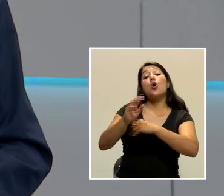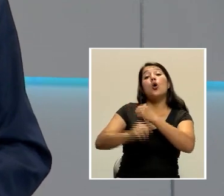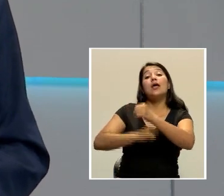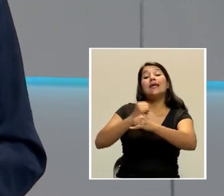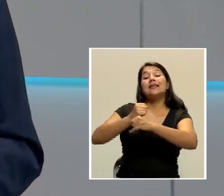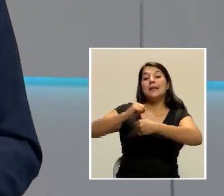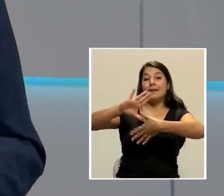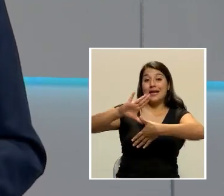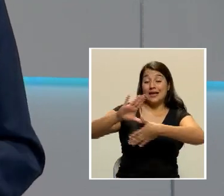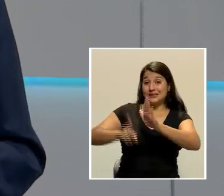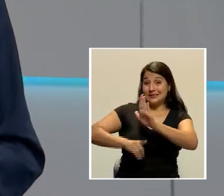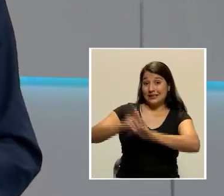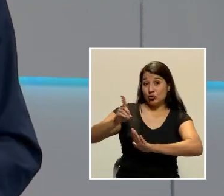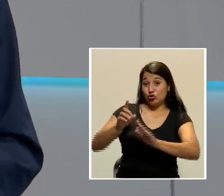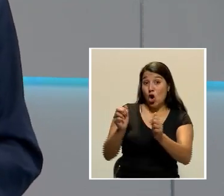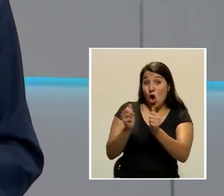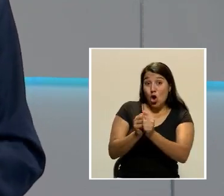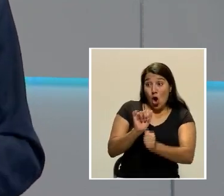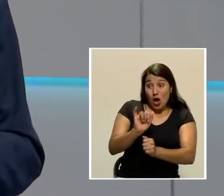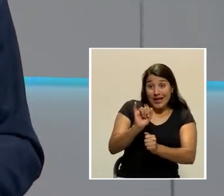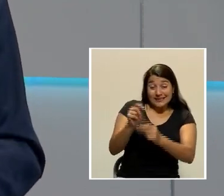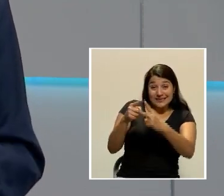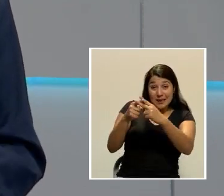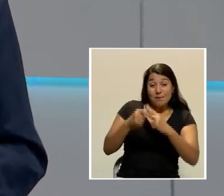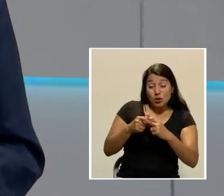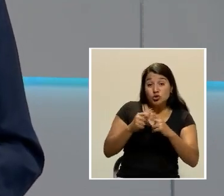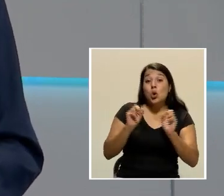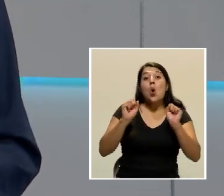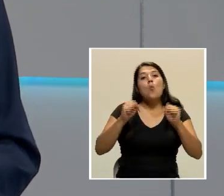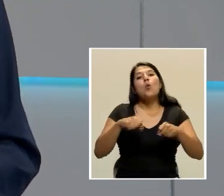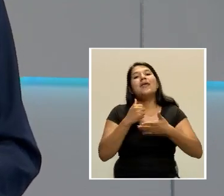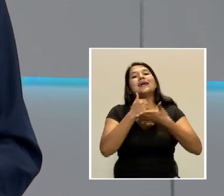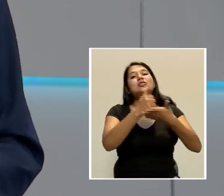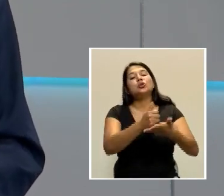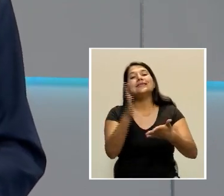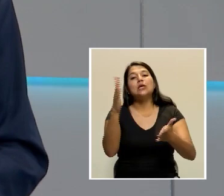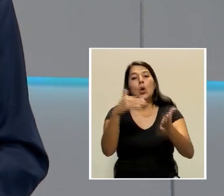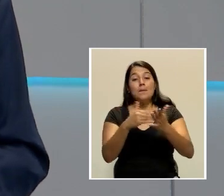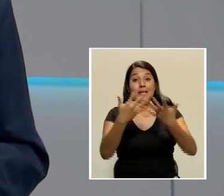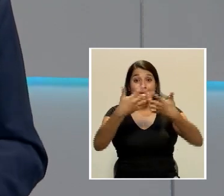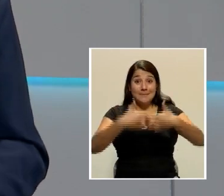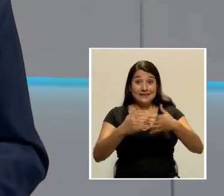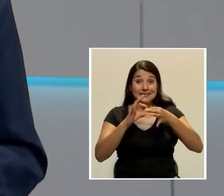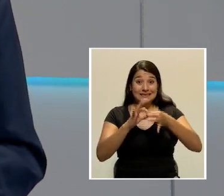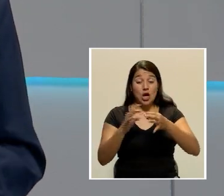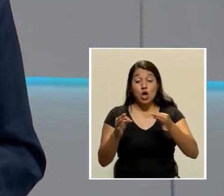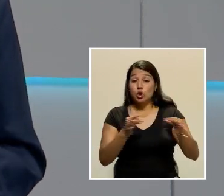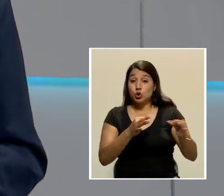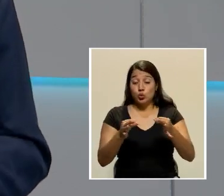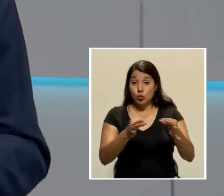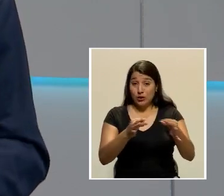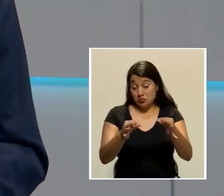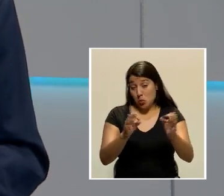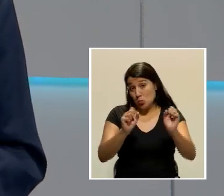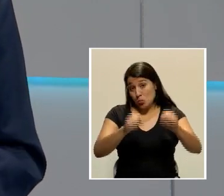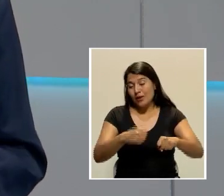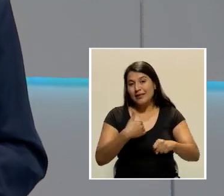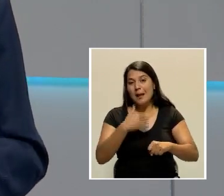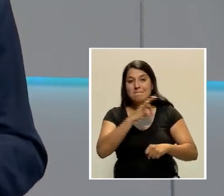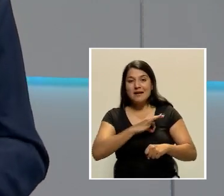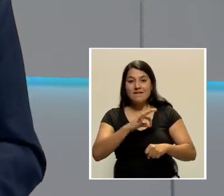15 millones de dólares podrían ser destinados a empresas turísticas si se aprueba un empréstito que solicita